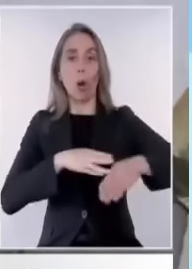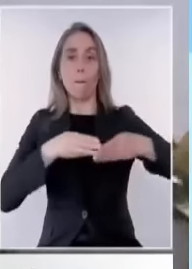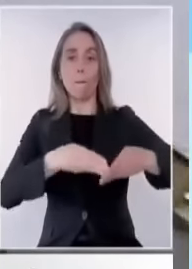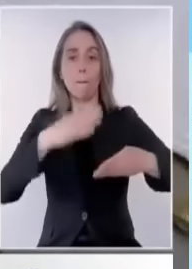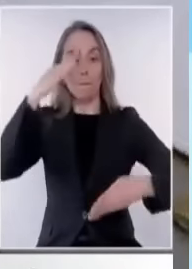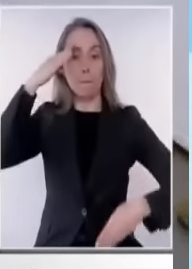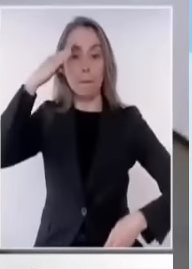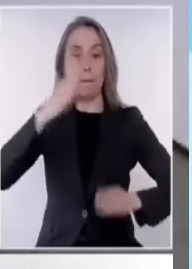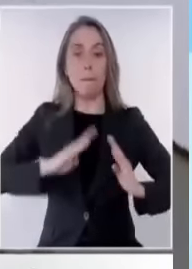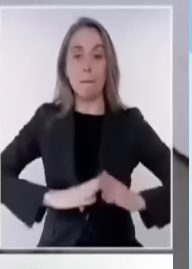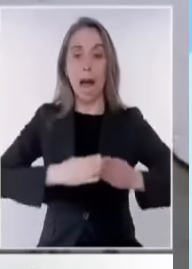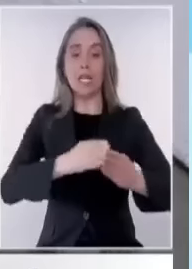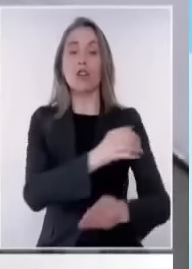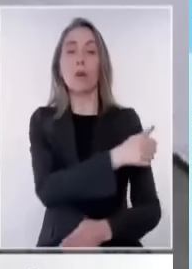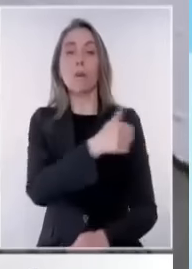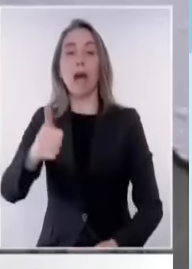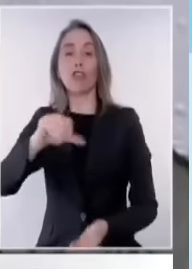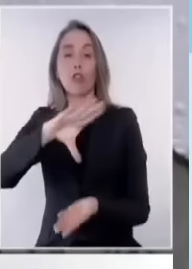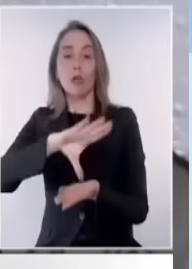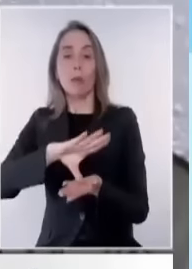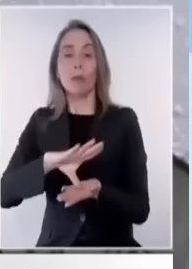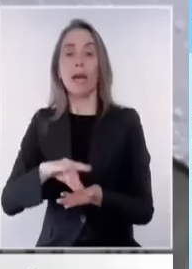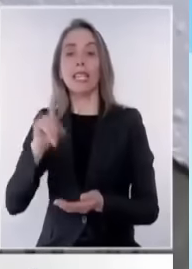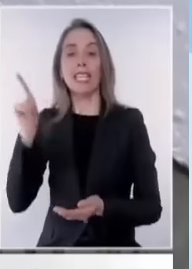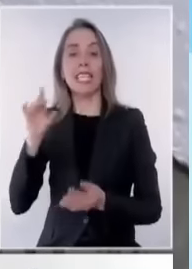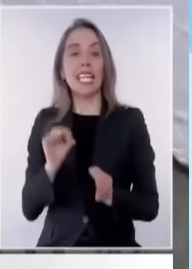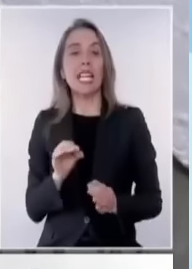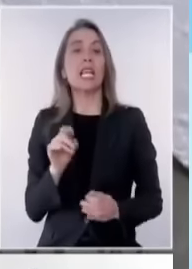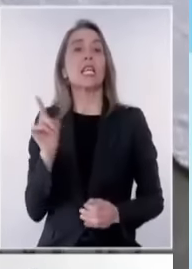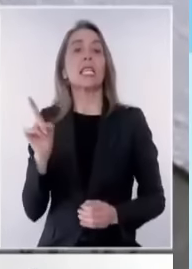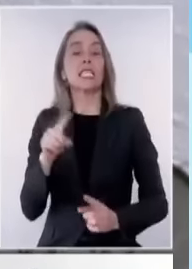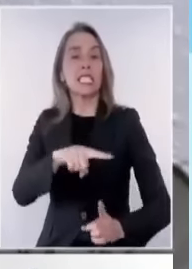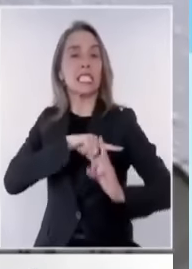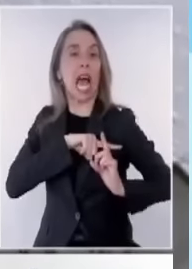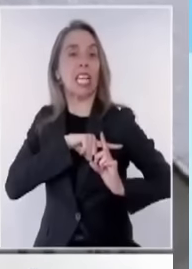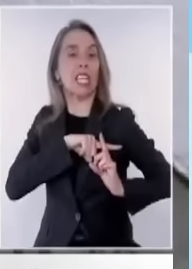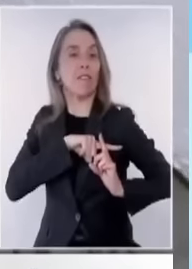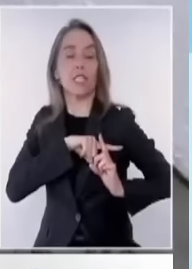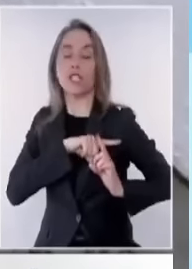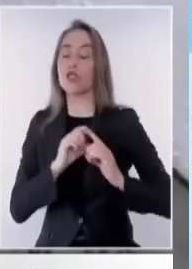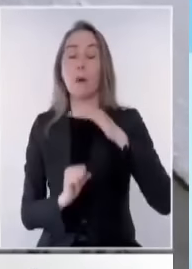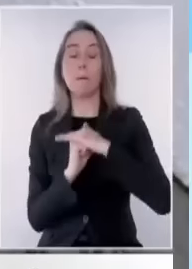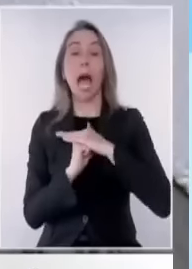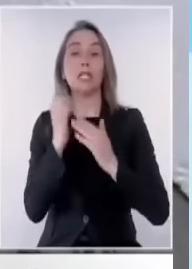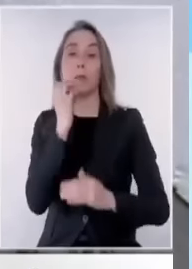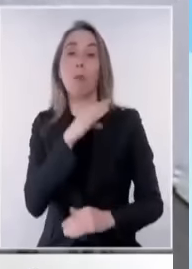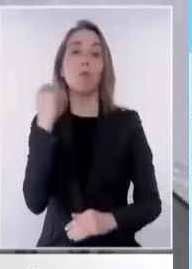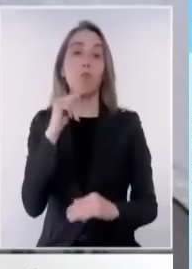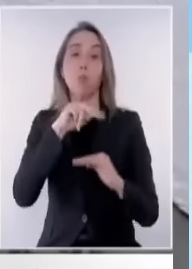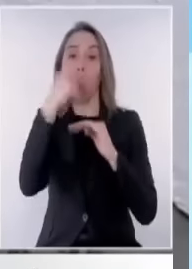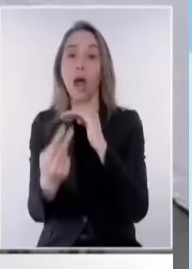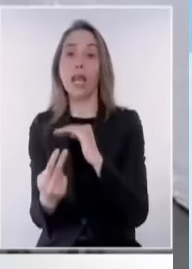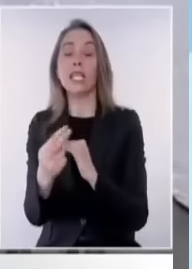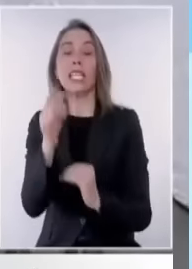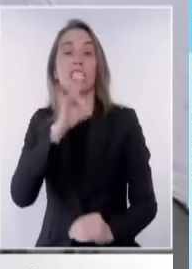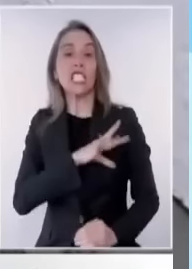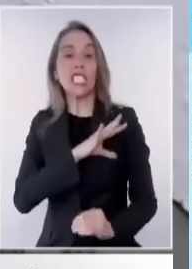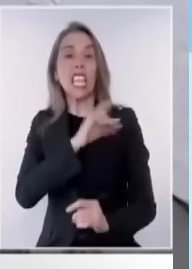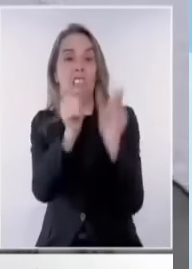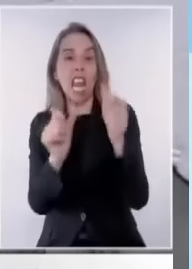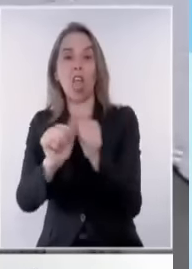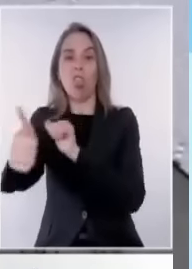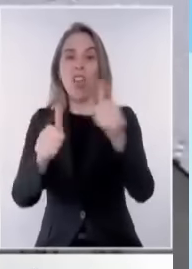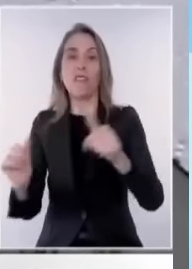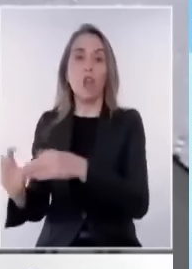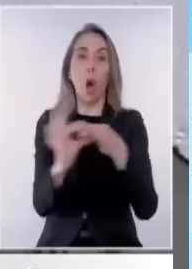también para todo el país. El acto sagrado de Brad, el sacrificio máximo de Brad, unió a Chile como una sola nación y